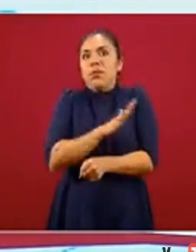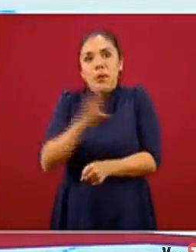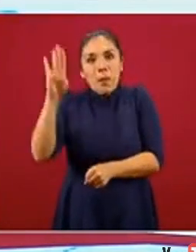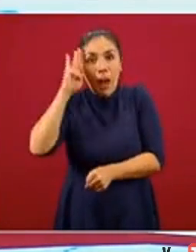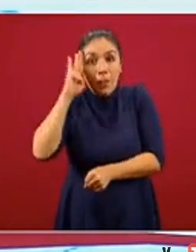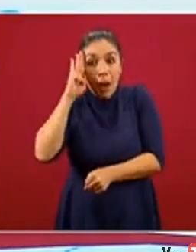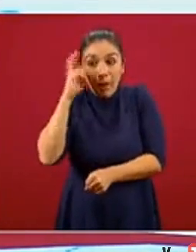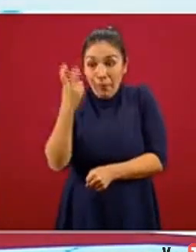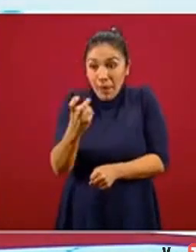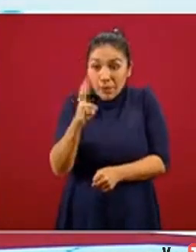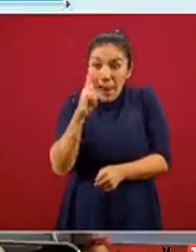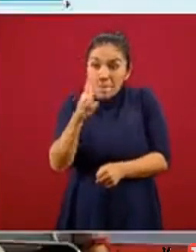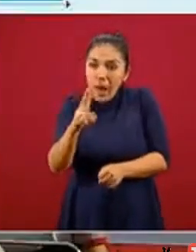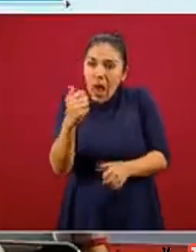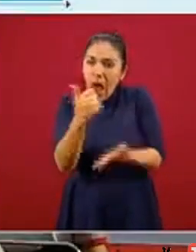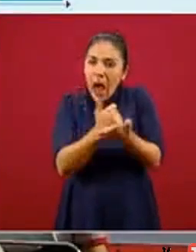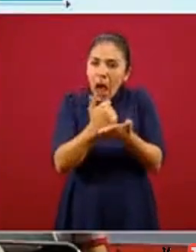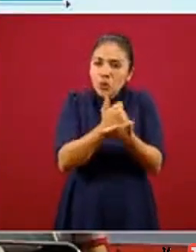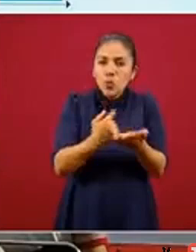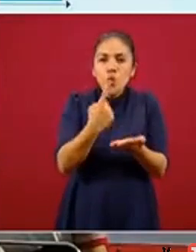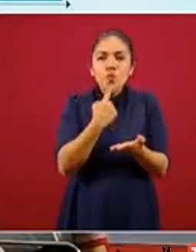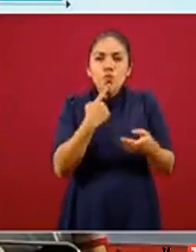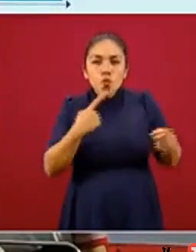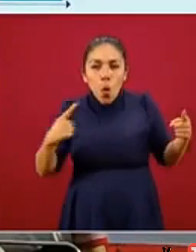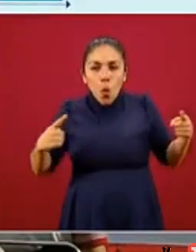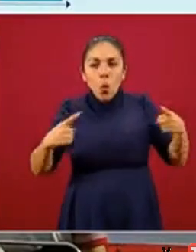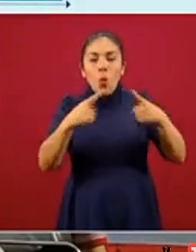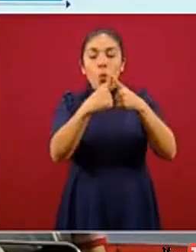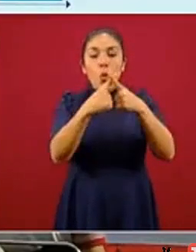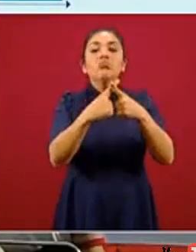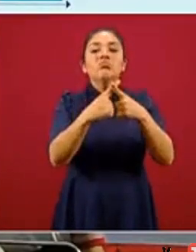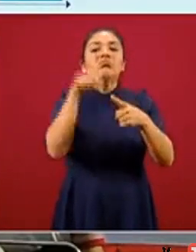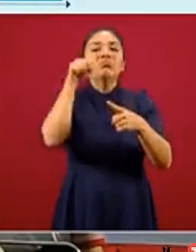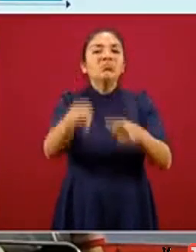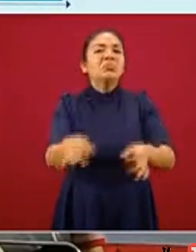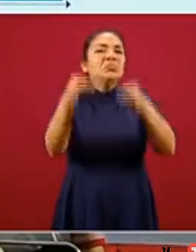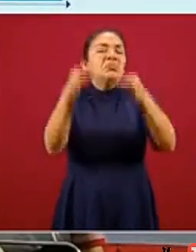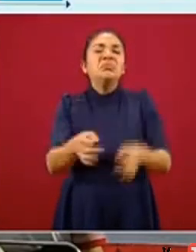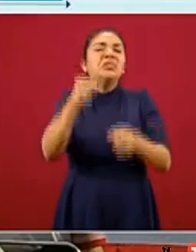azul y el rojo, se hubiera desbordado todos los servicios de salud